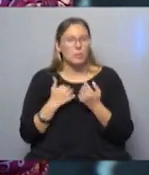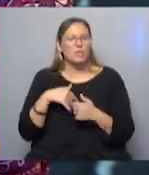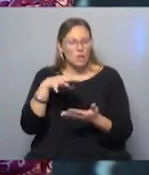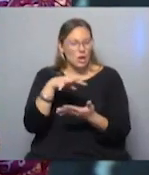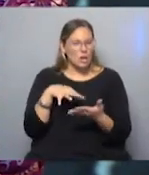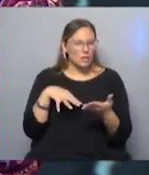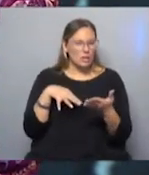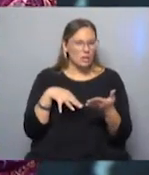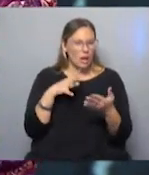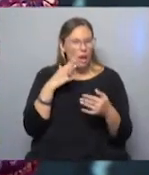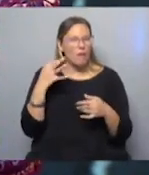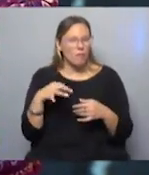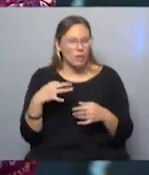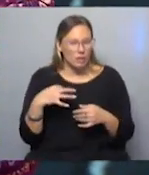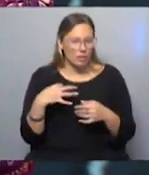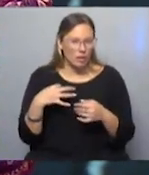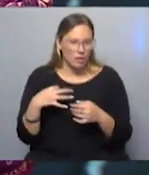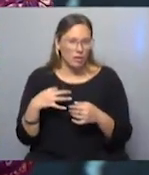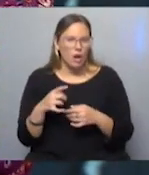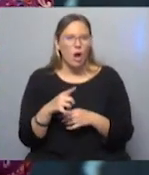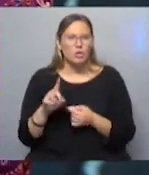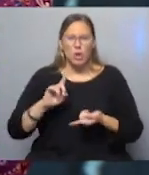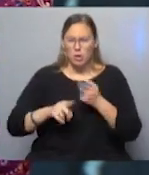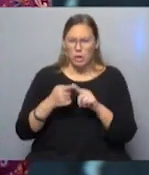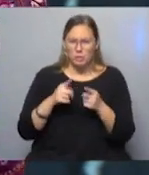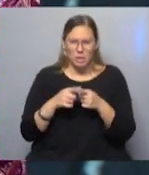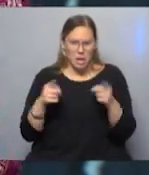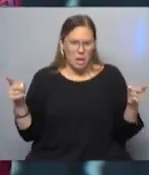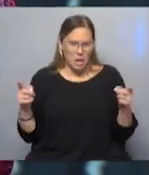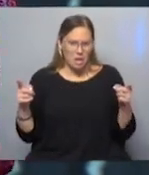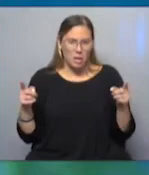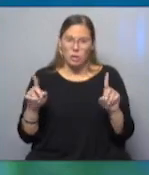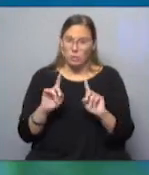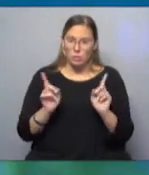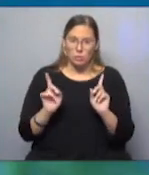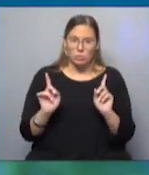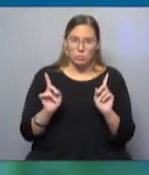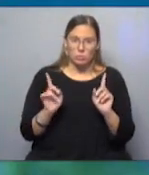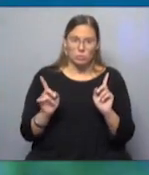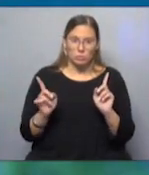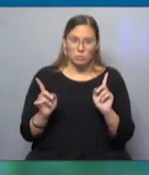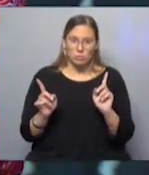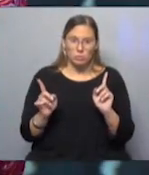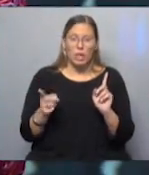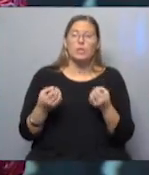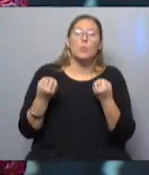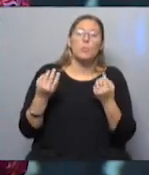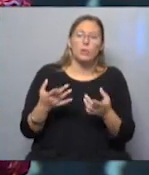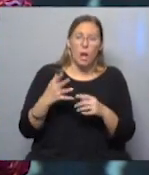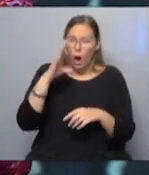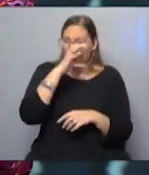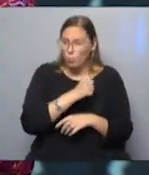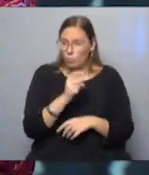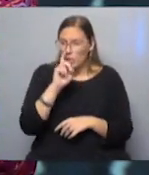que es real que no son de relaciones largas eso se debe a que te aburrir